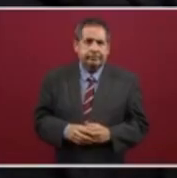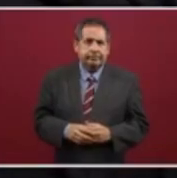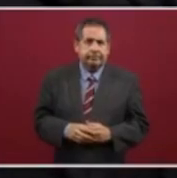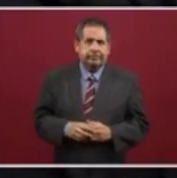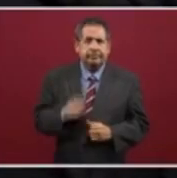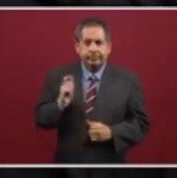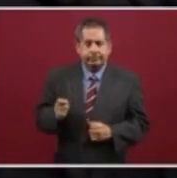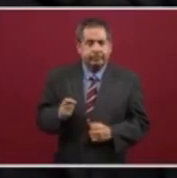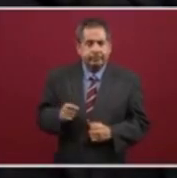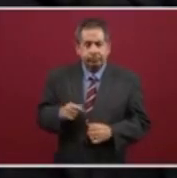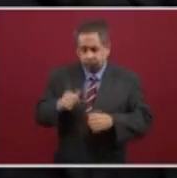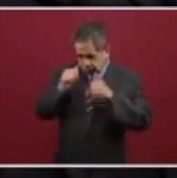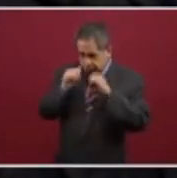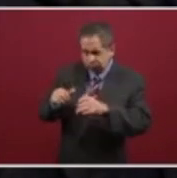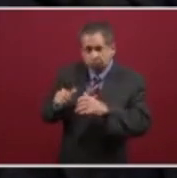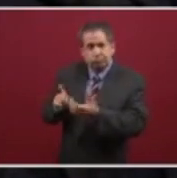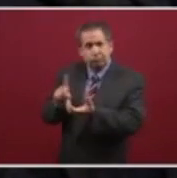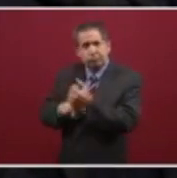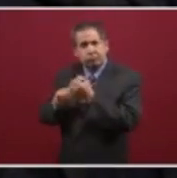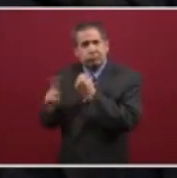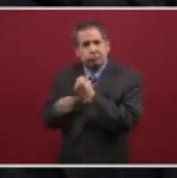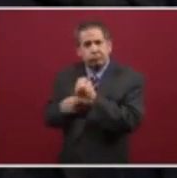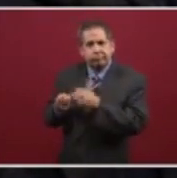que se atiendan las causas.